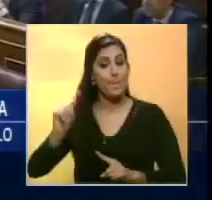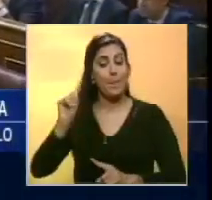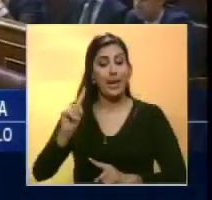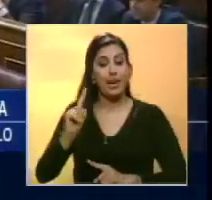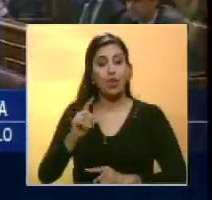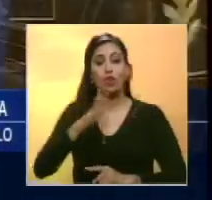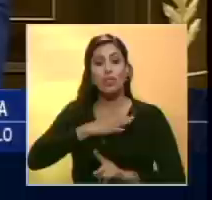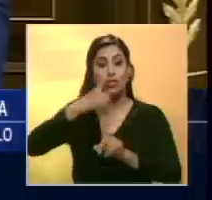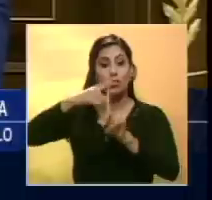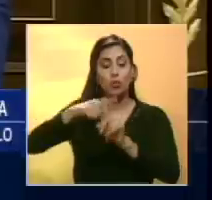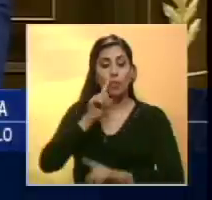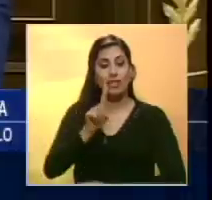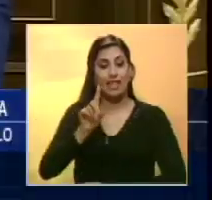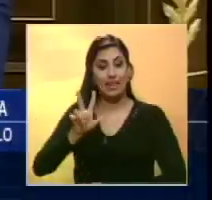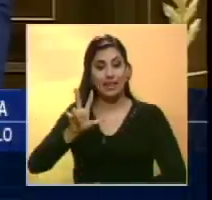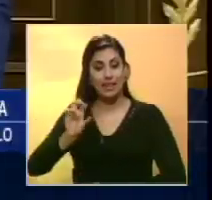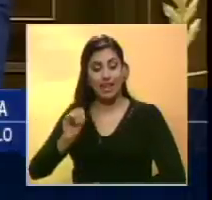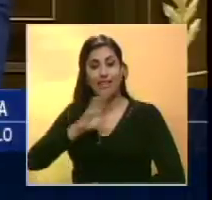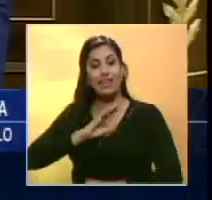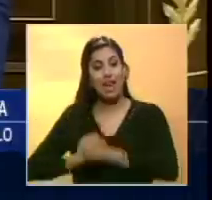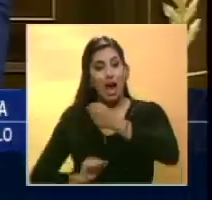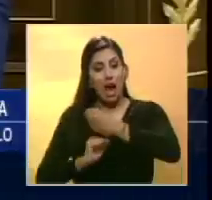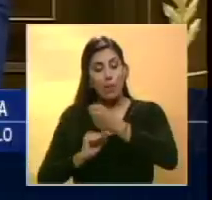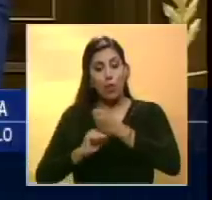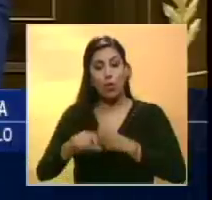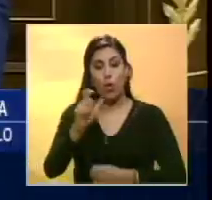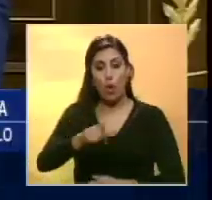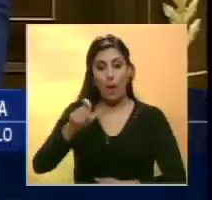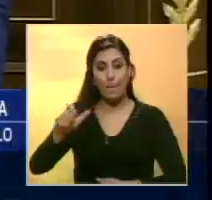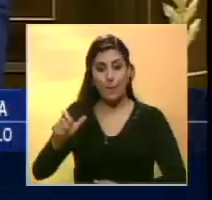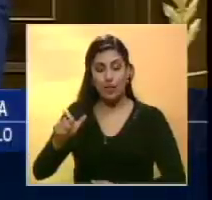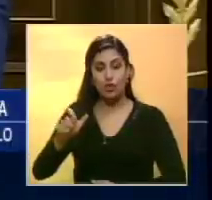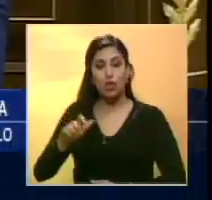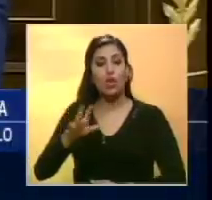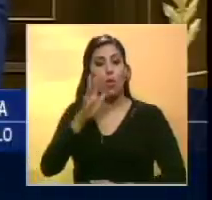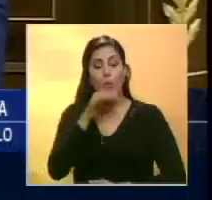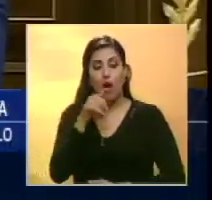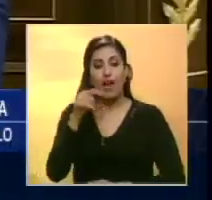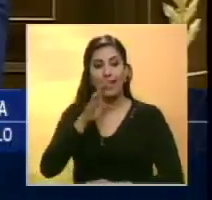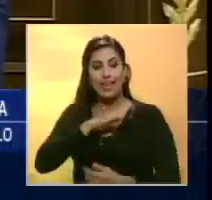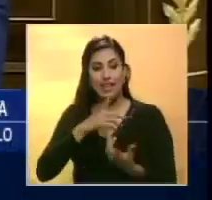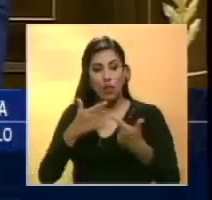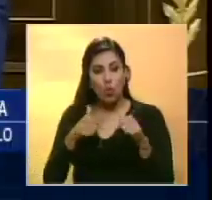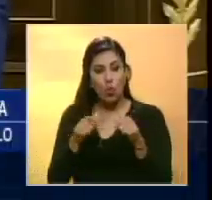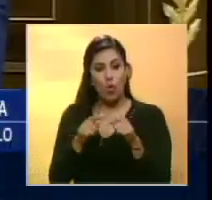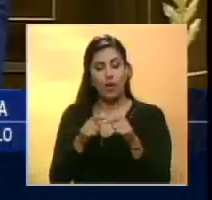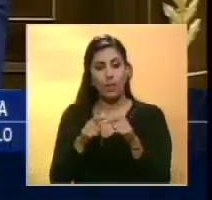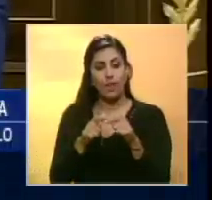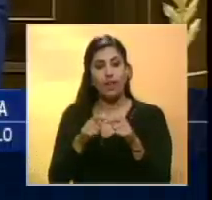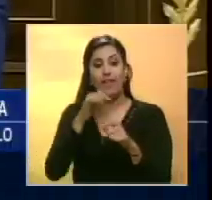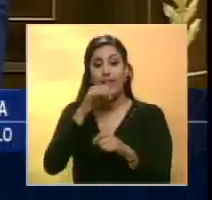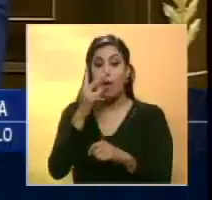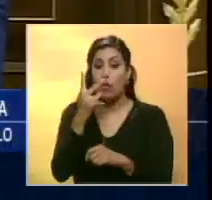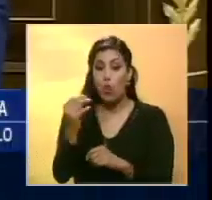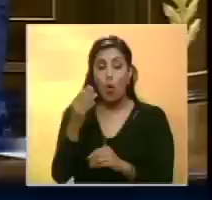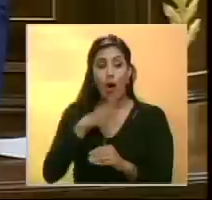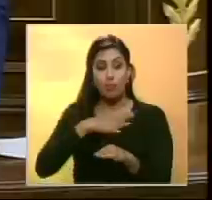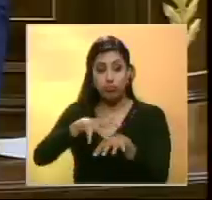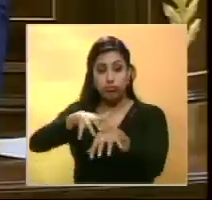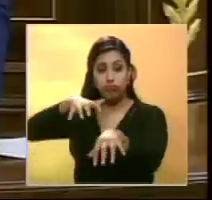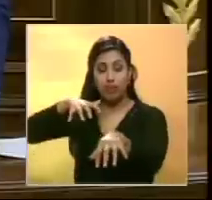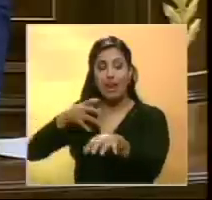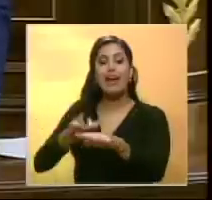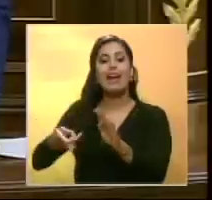solo suma 130, contando con el apoyo de Ciudadanos y la abstención de la coalición canaria. De no obtener esa mayoría,